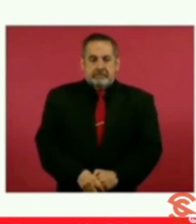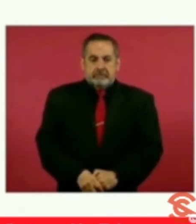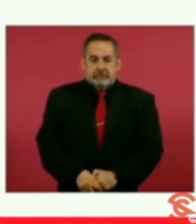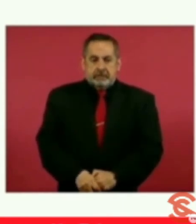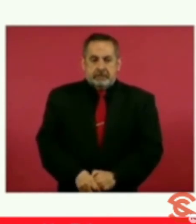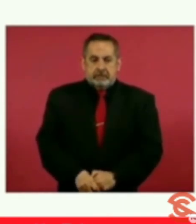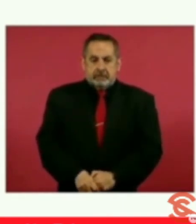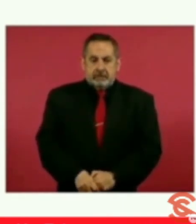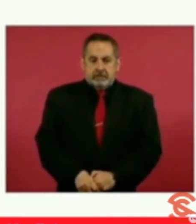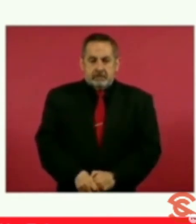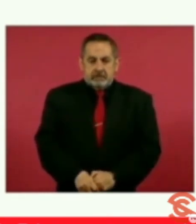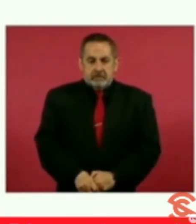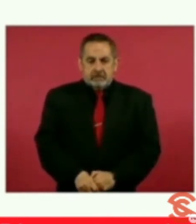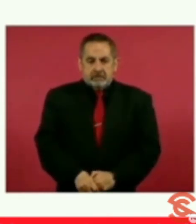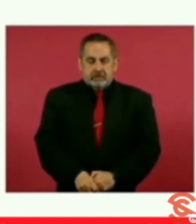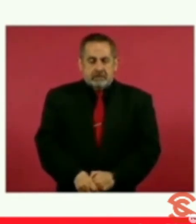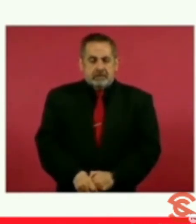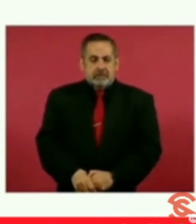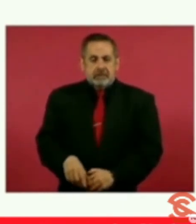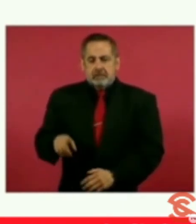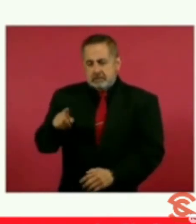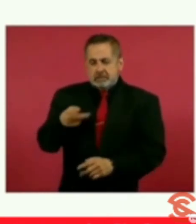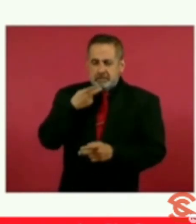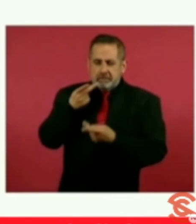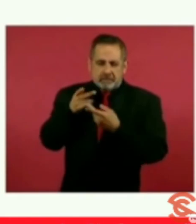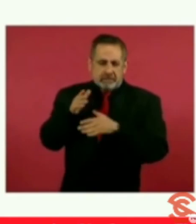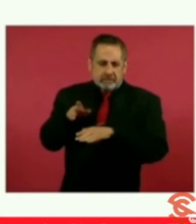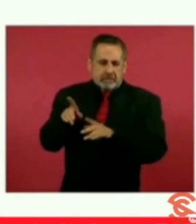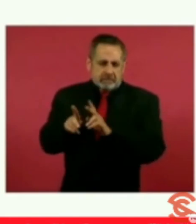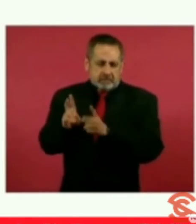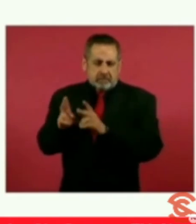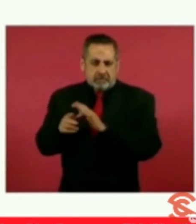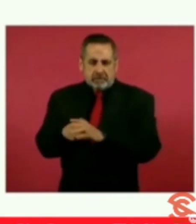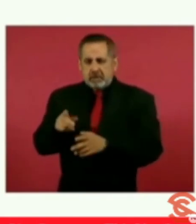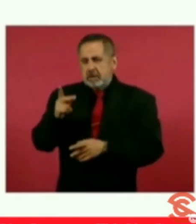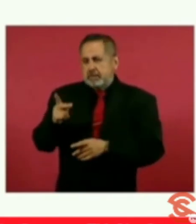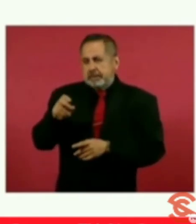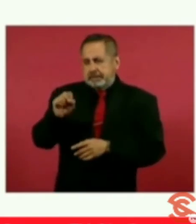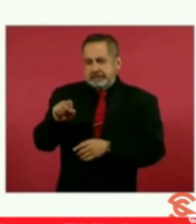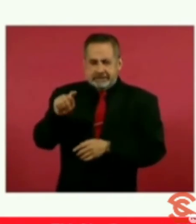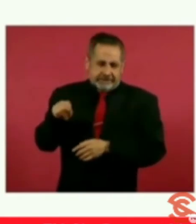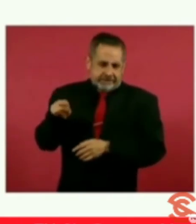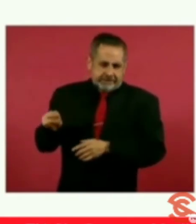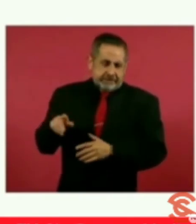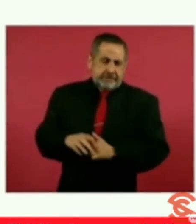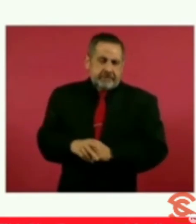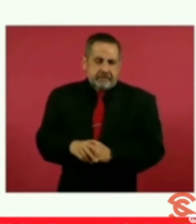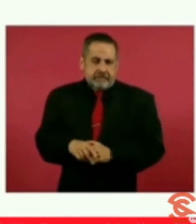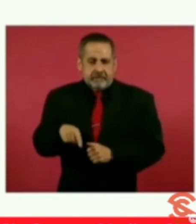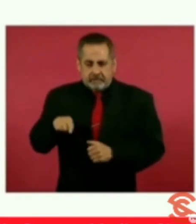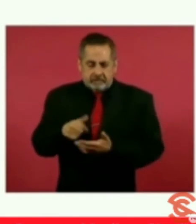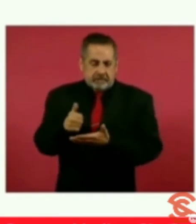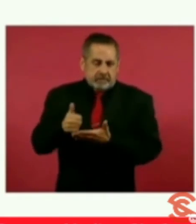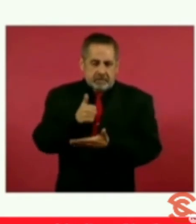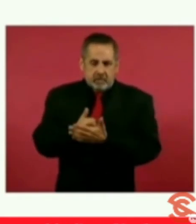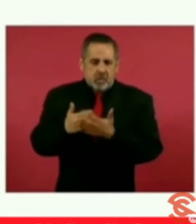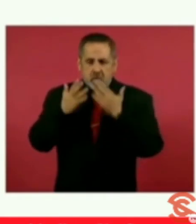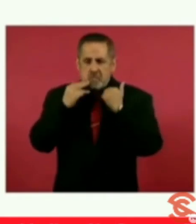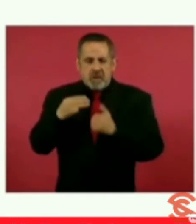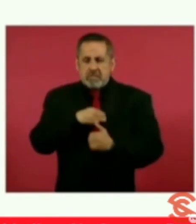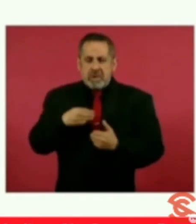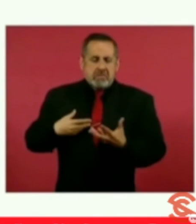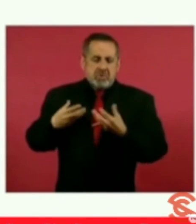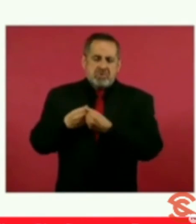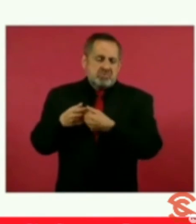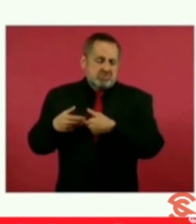¿Qué ha dicho partido? Está hablando del PST. En esta ciudad no tiene militantes, por lo